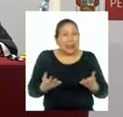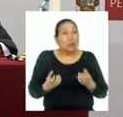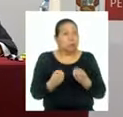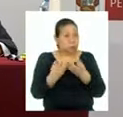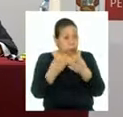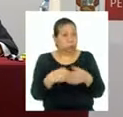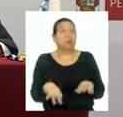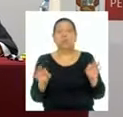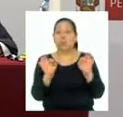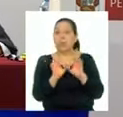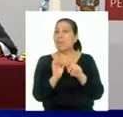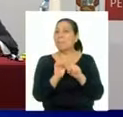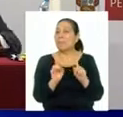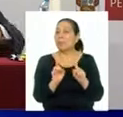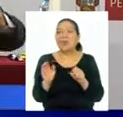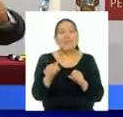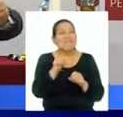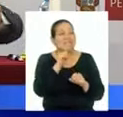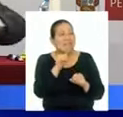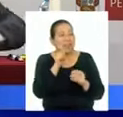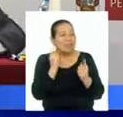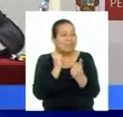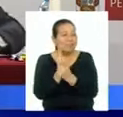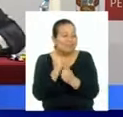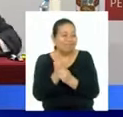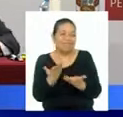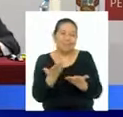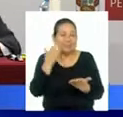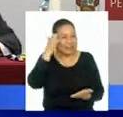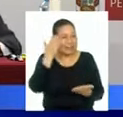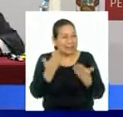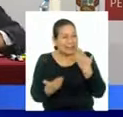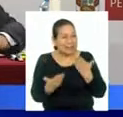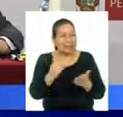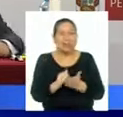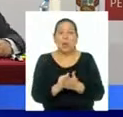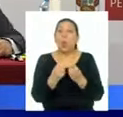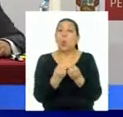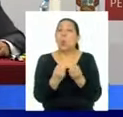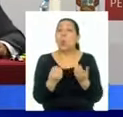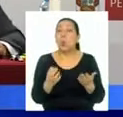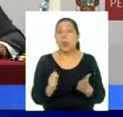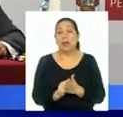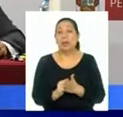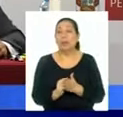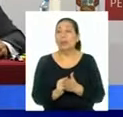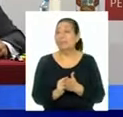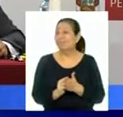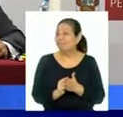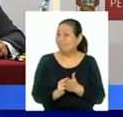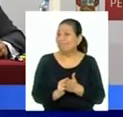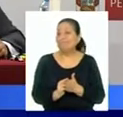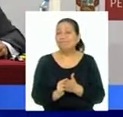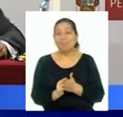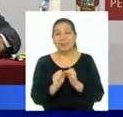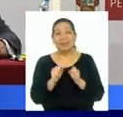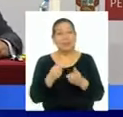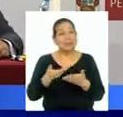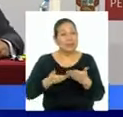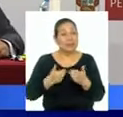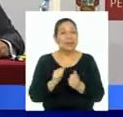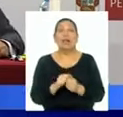bastante importante, pero insuficiente frente a lo que estimamos existe en cuanto a armas que sin